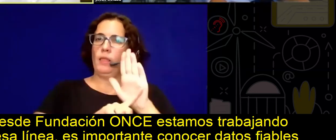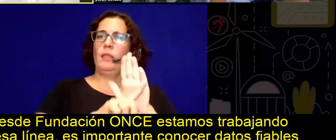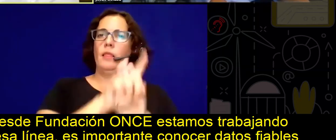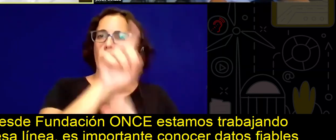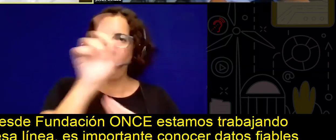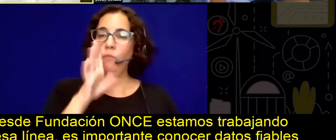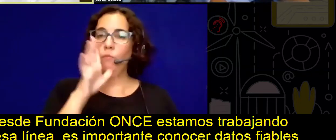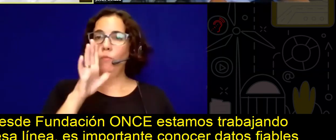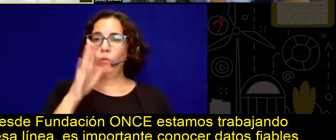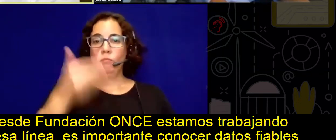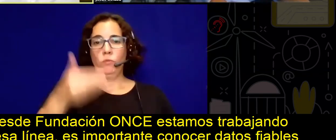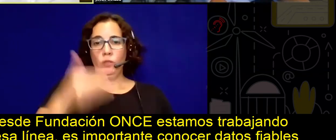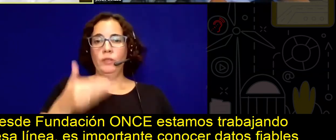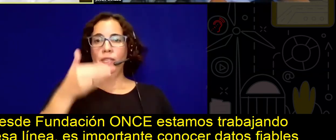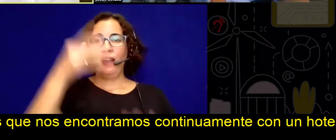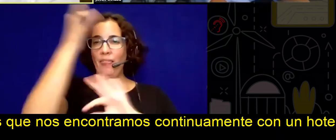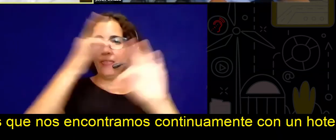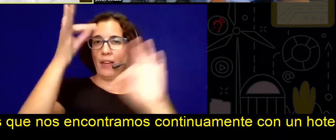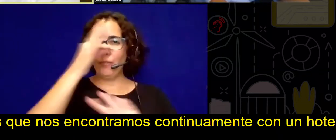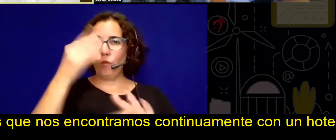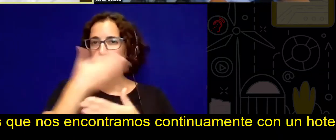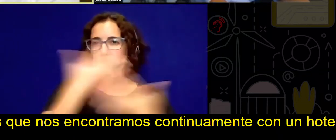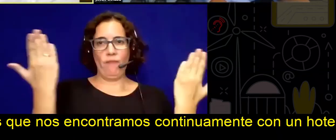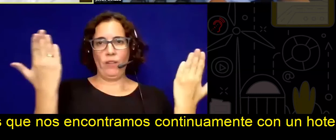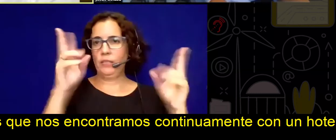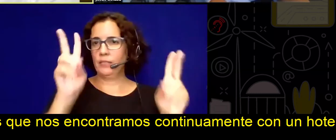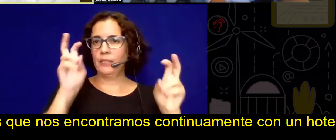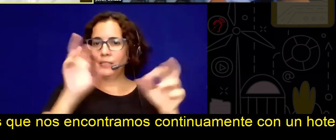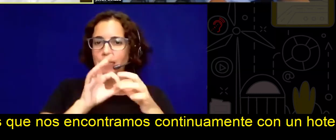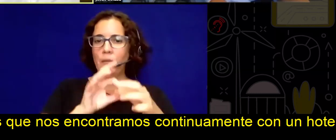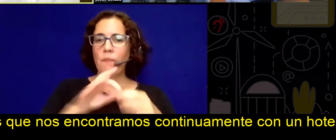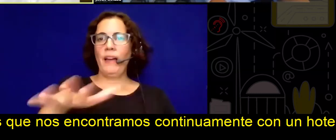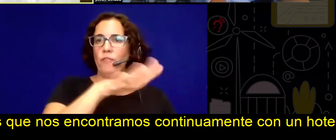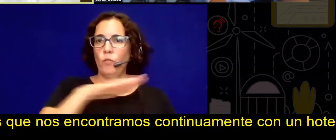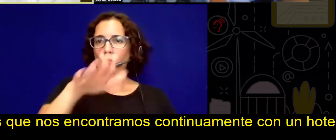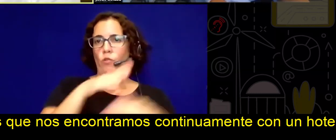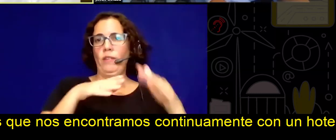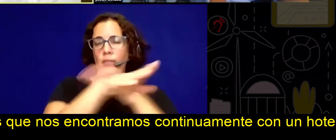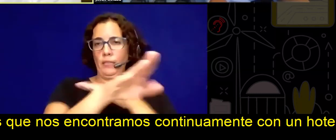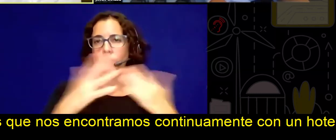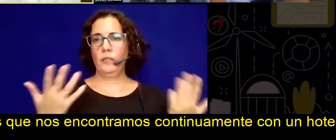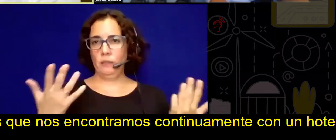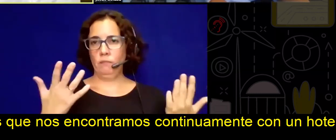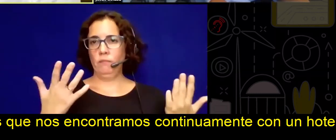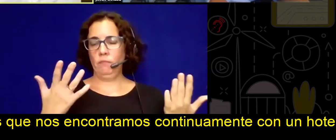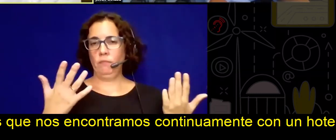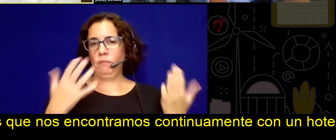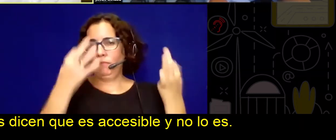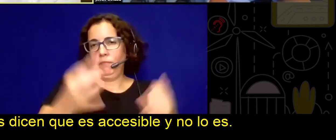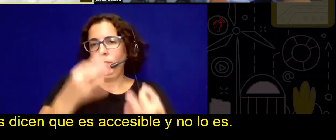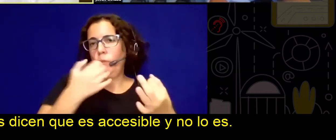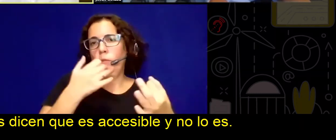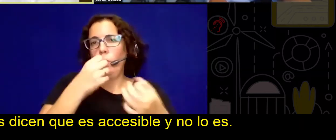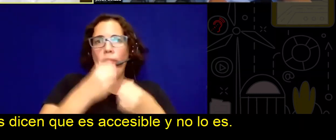conocer datos fiables de entornos accesibles. Nos lo encontramos continuamente con el edificio